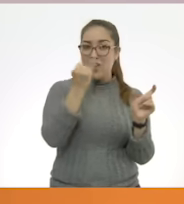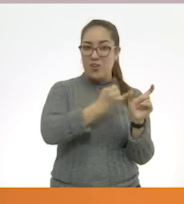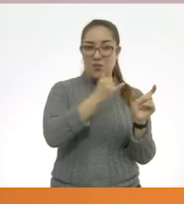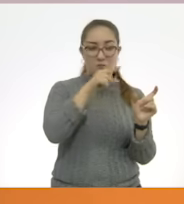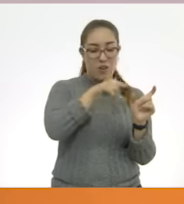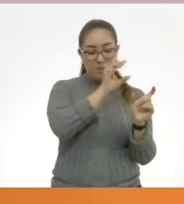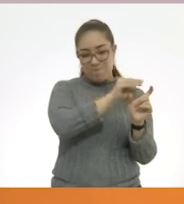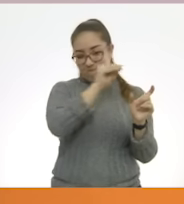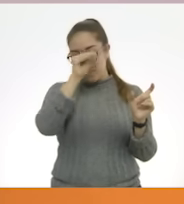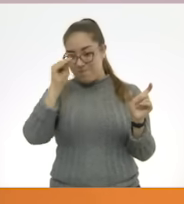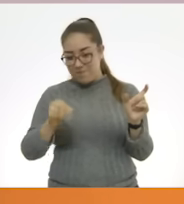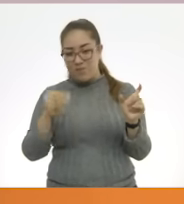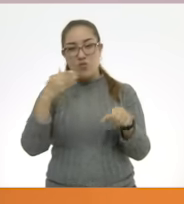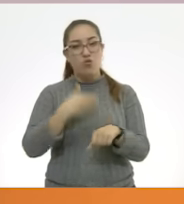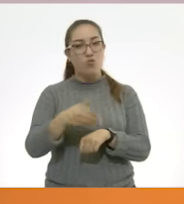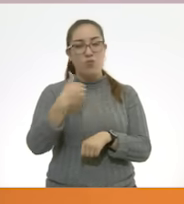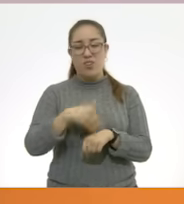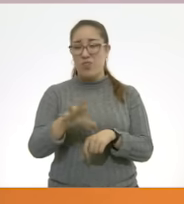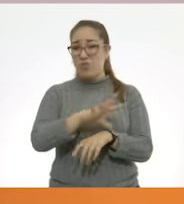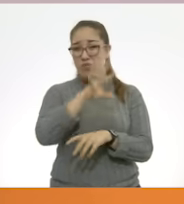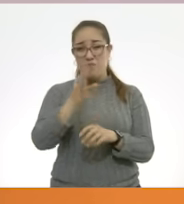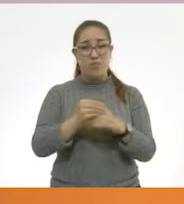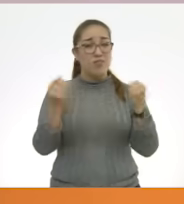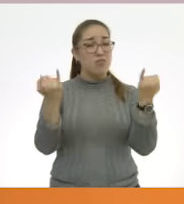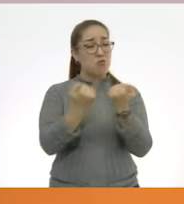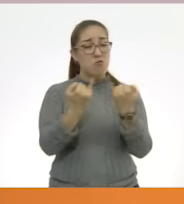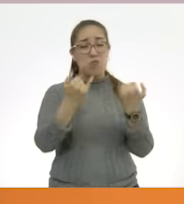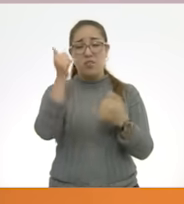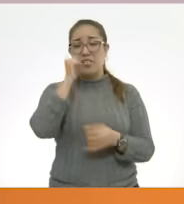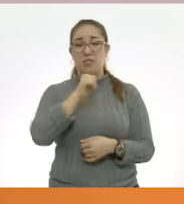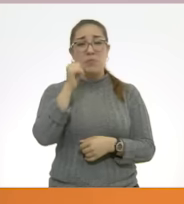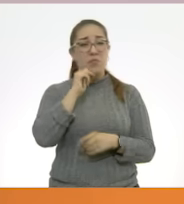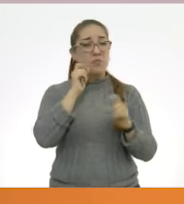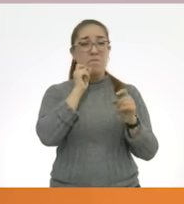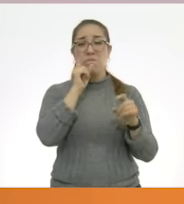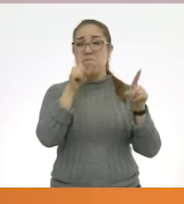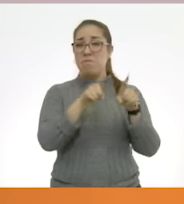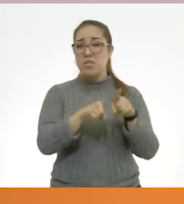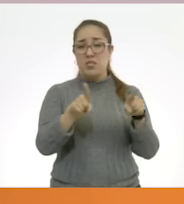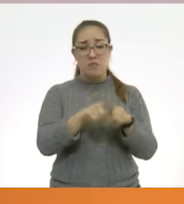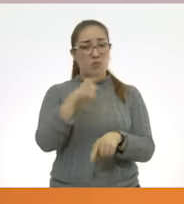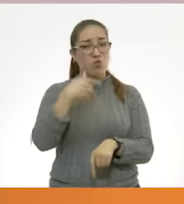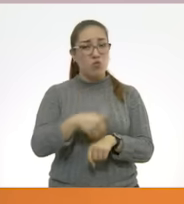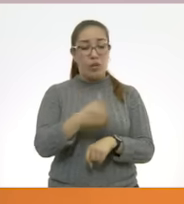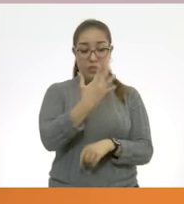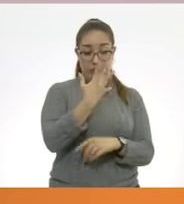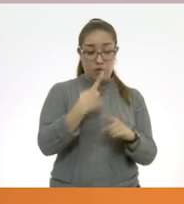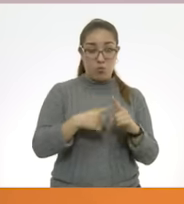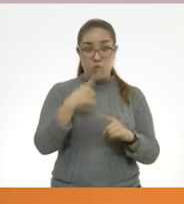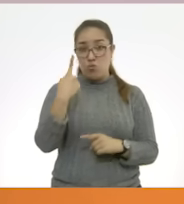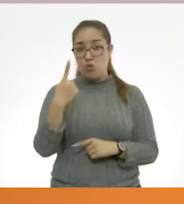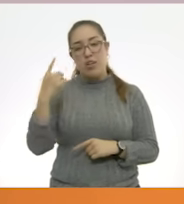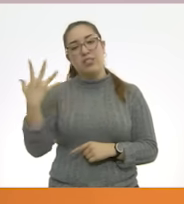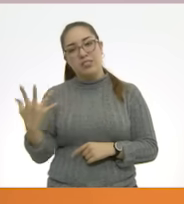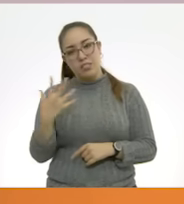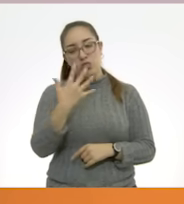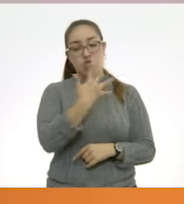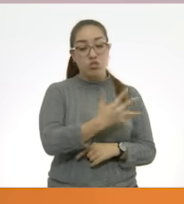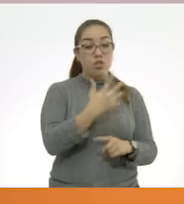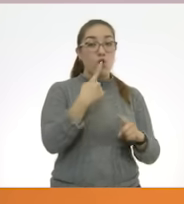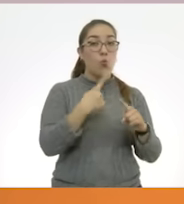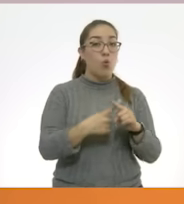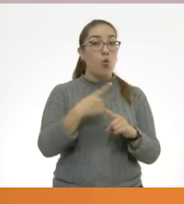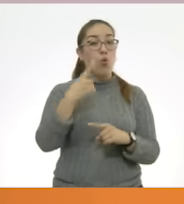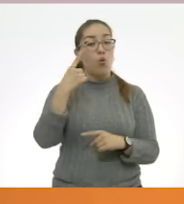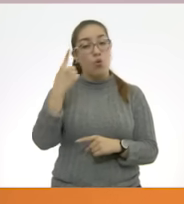Cuando multipliques todo por 1, te va a dar ese mismo número que estás multiplicando. Ejemplo, 5 por 1, 5. 6 por 1, 6.